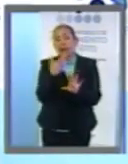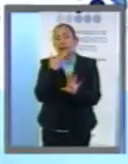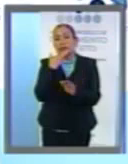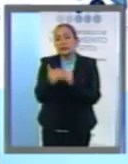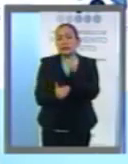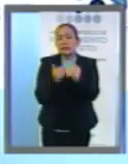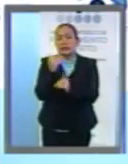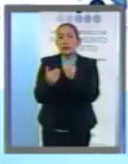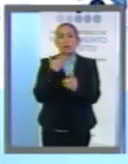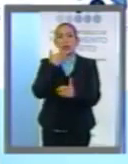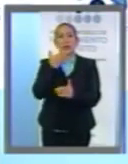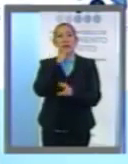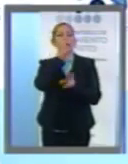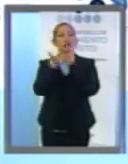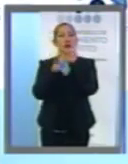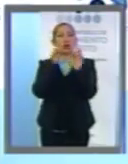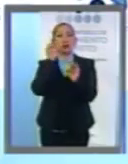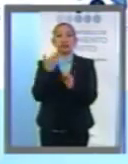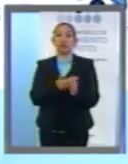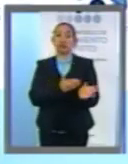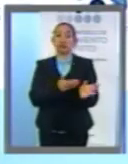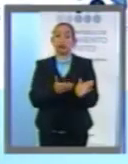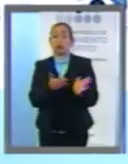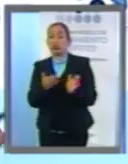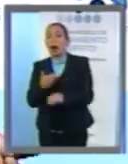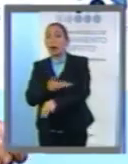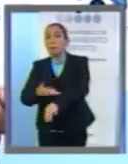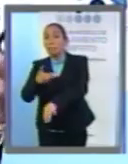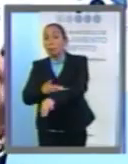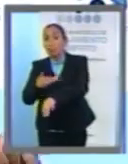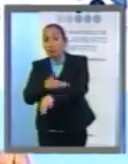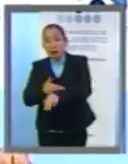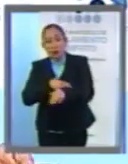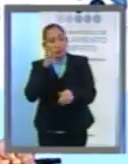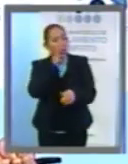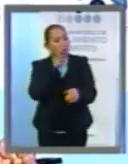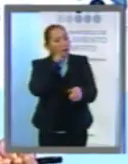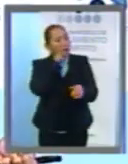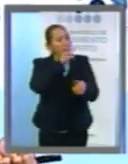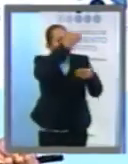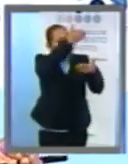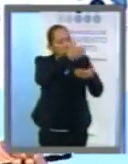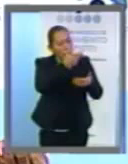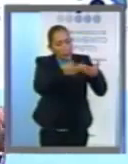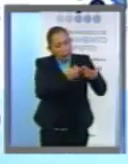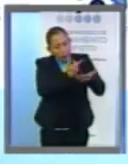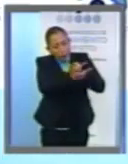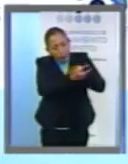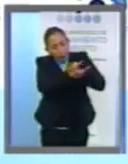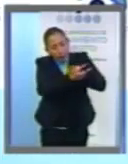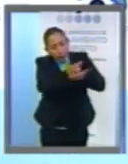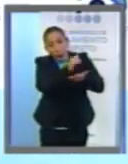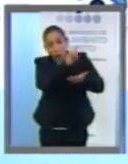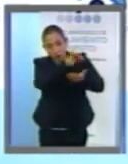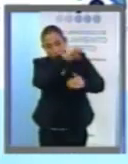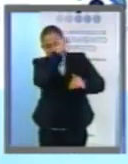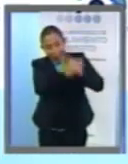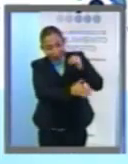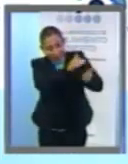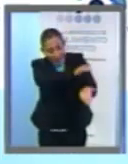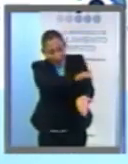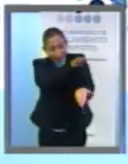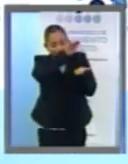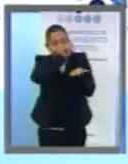funcionando adecuadamente, dando resultados correctos. Los procesos después de terminada una auditoría, para proceder hacia el fincamiento